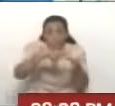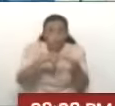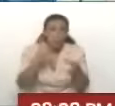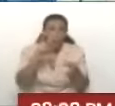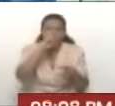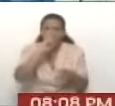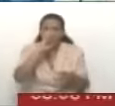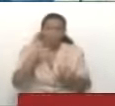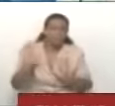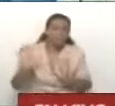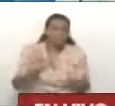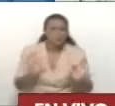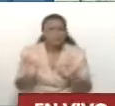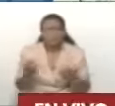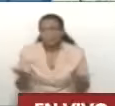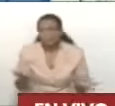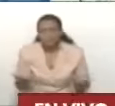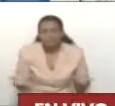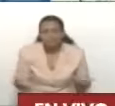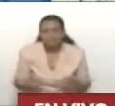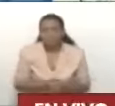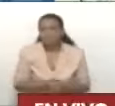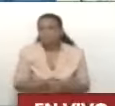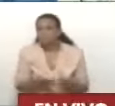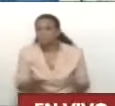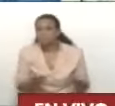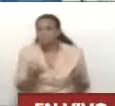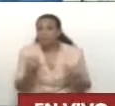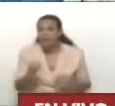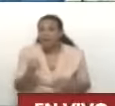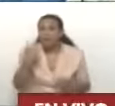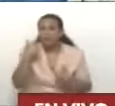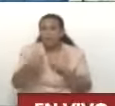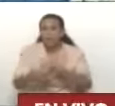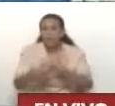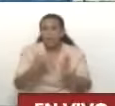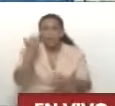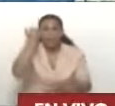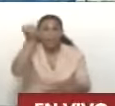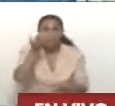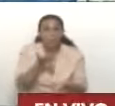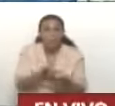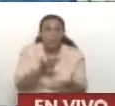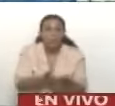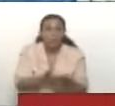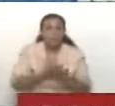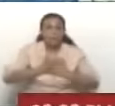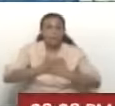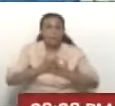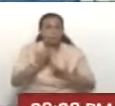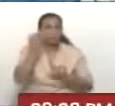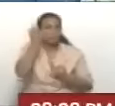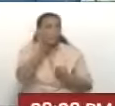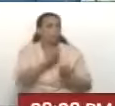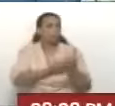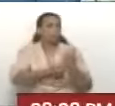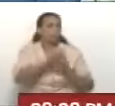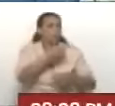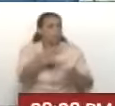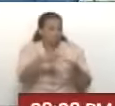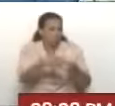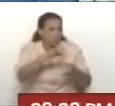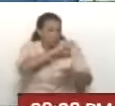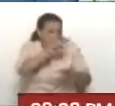época donde existía una propuesta neoliberal capitalista, tenía una